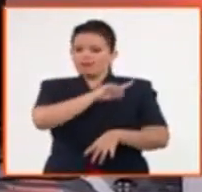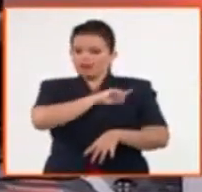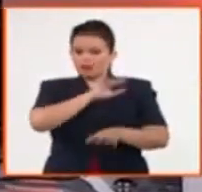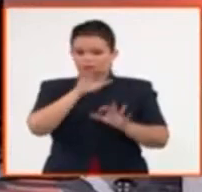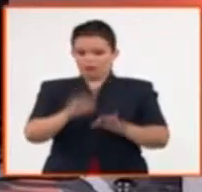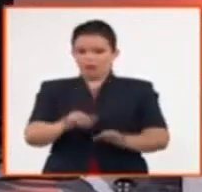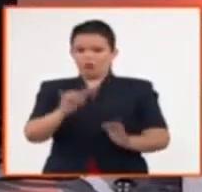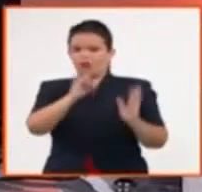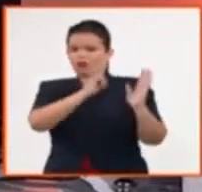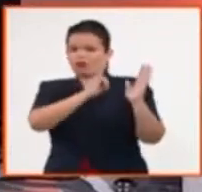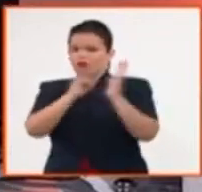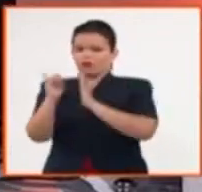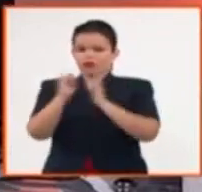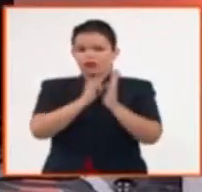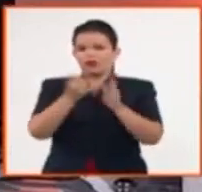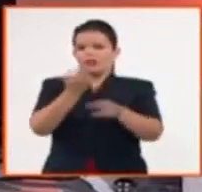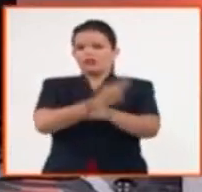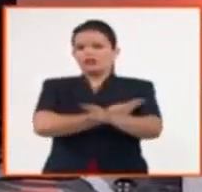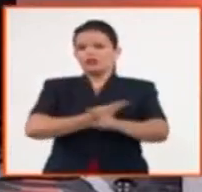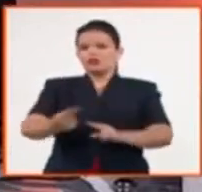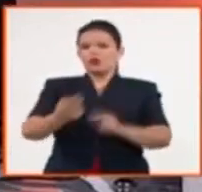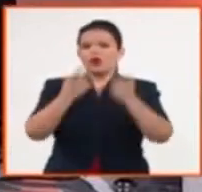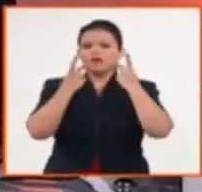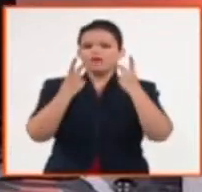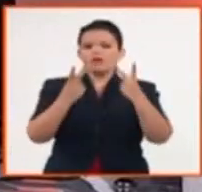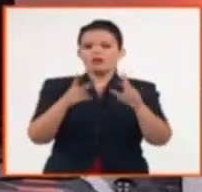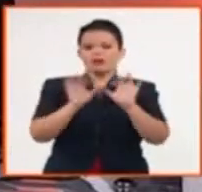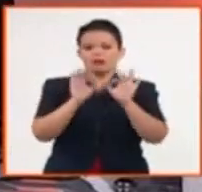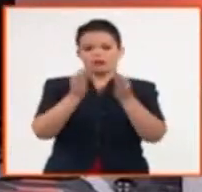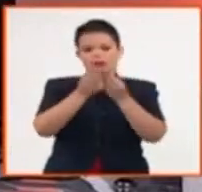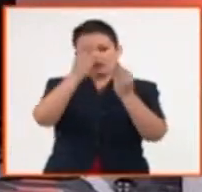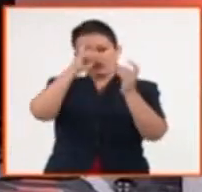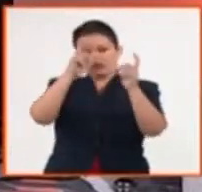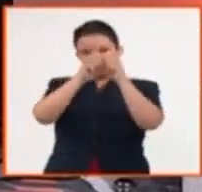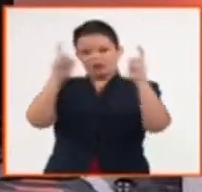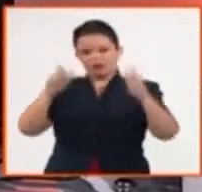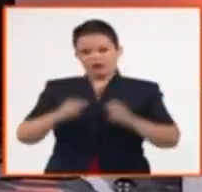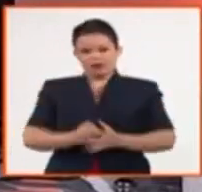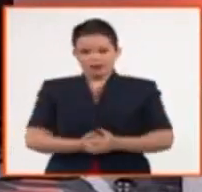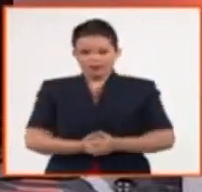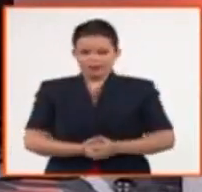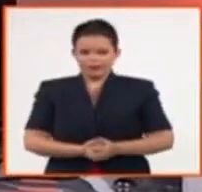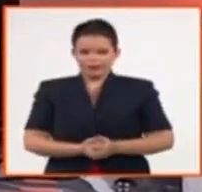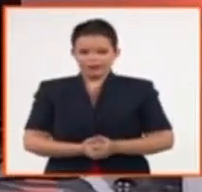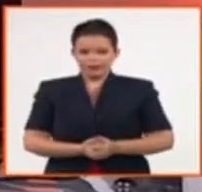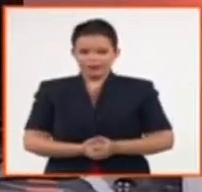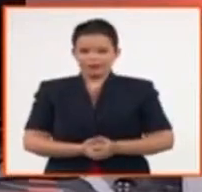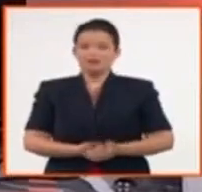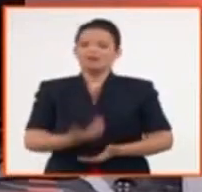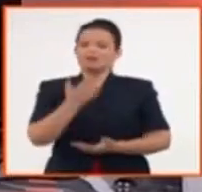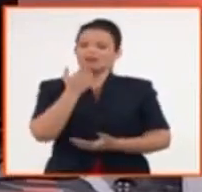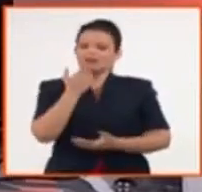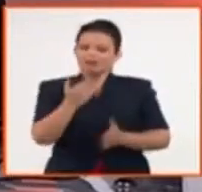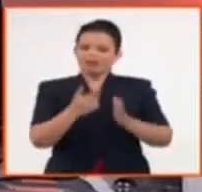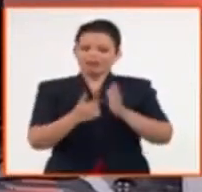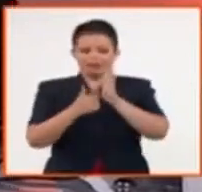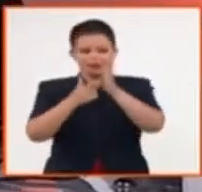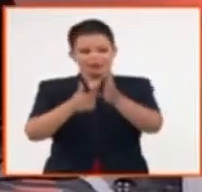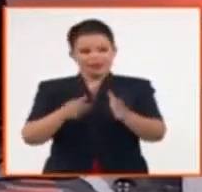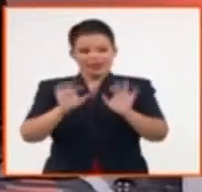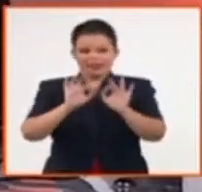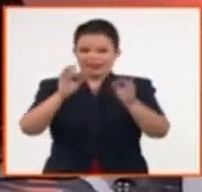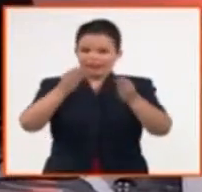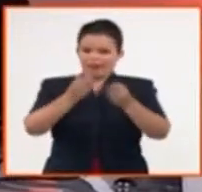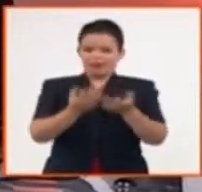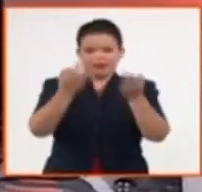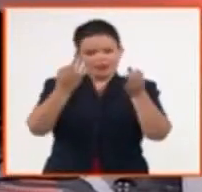familia y con ella queremos comenzar un poco esta mesa redonda. Un hermoso mensaje para las familias, para la confianza en